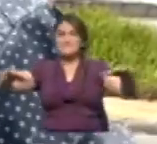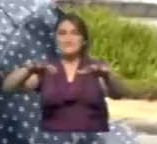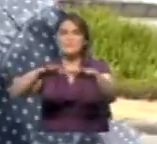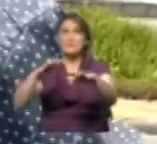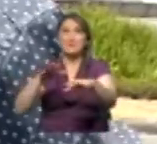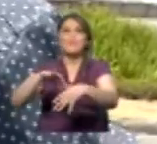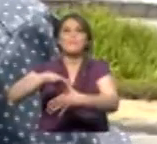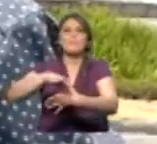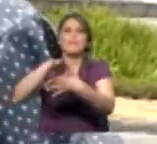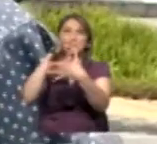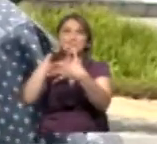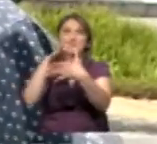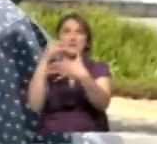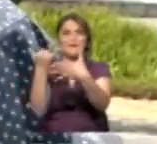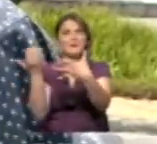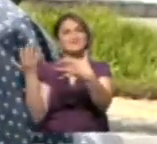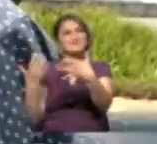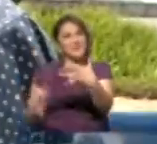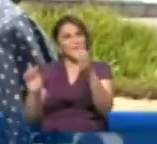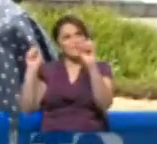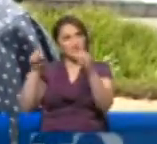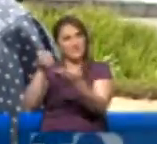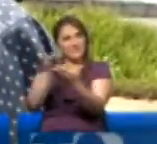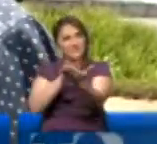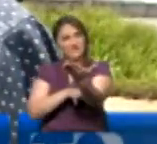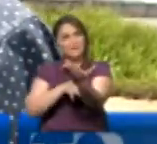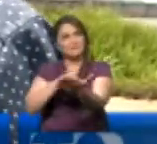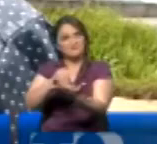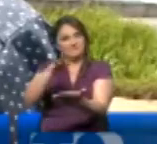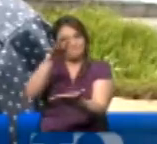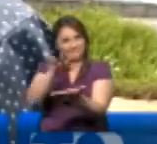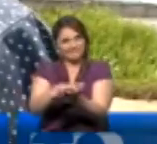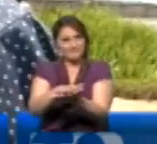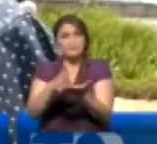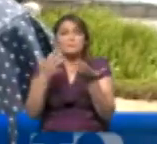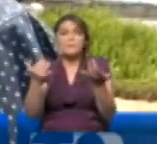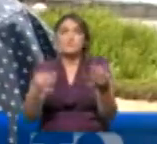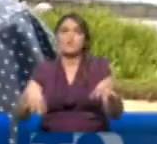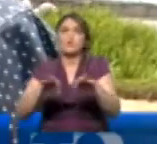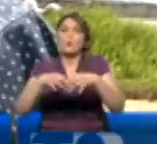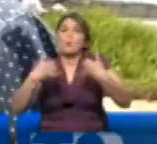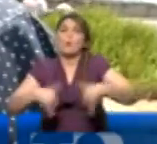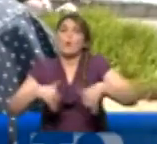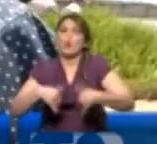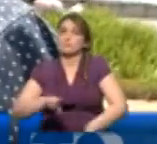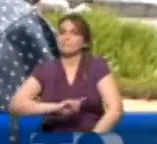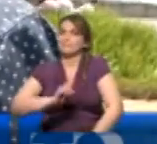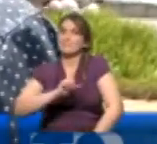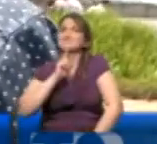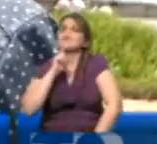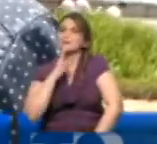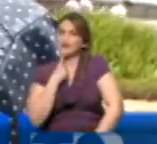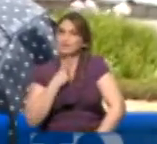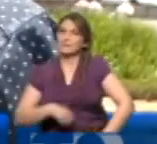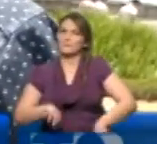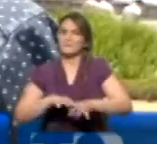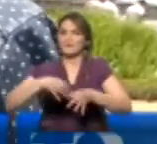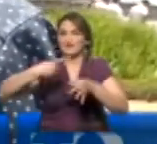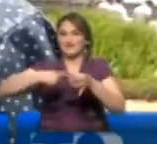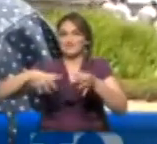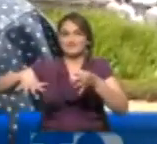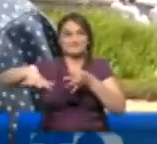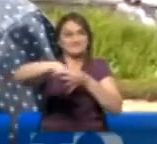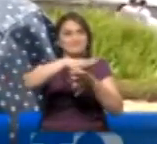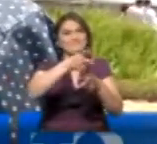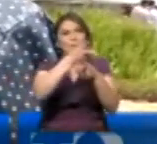de agendas deben ser asumidas con la seriedad y el compromiso de la escala metropolitana. Y eso debe abarcar